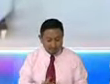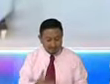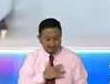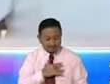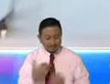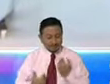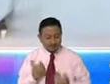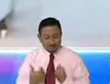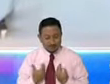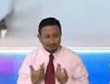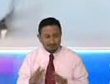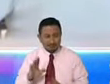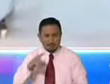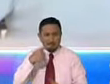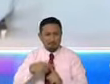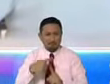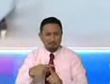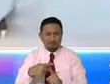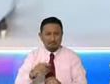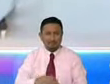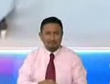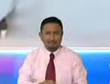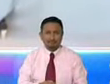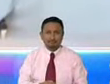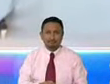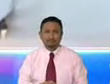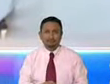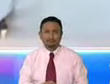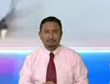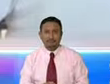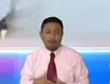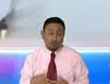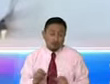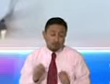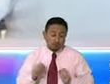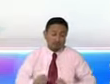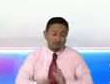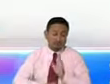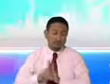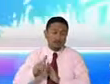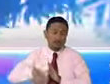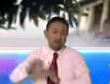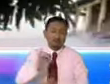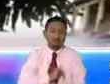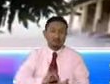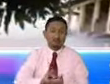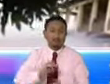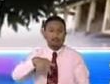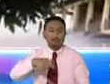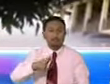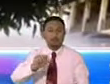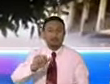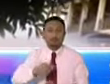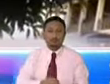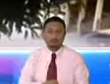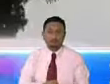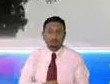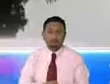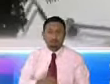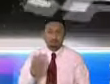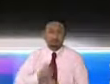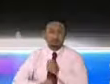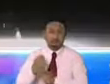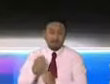tenemos optimismo porque es una buena alternativa para el desarrollo de aquí de Puná. La rehabilitación del ferrocarril en los últimos